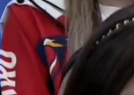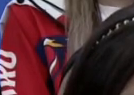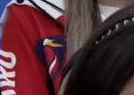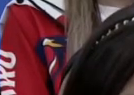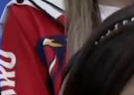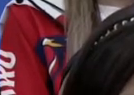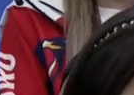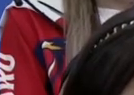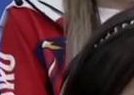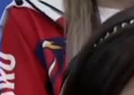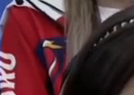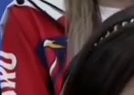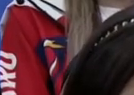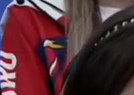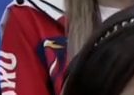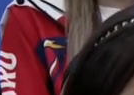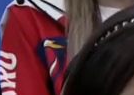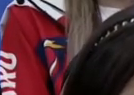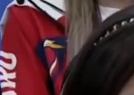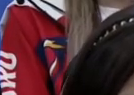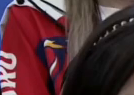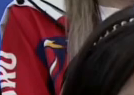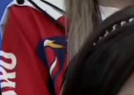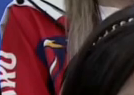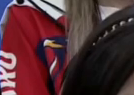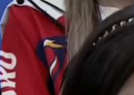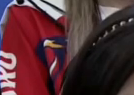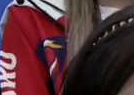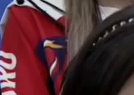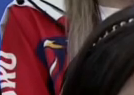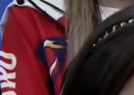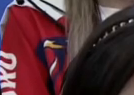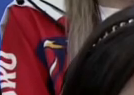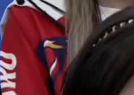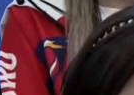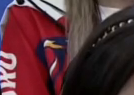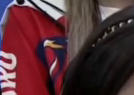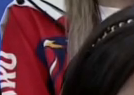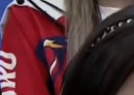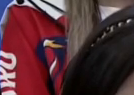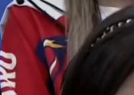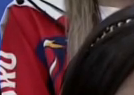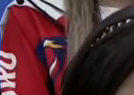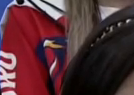foco. Porque ciertamente hay una estrategia para sembrar